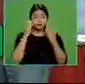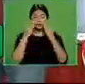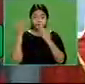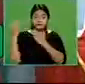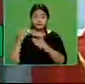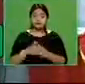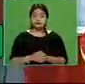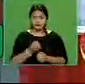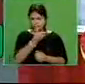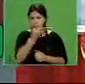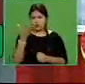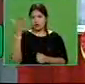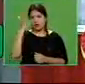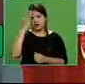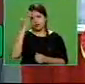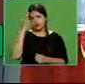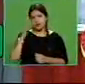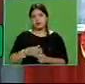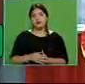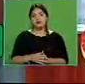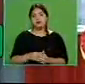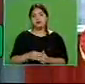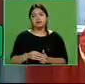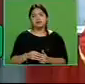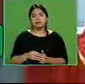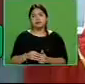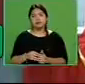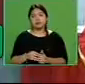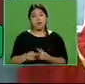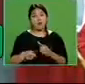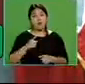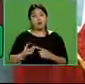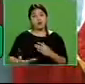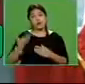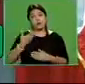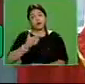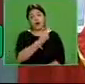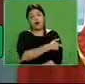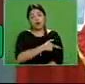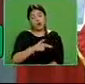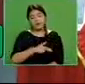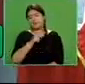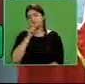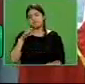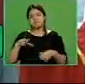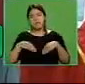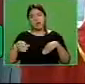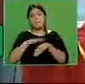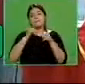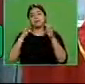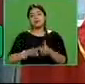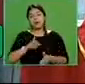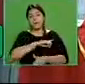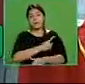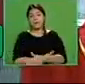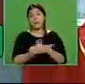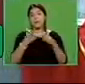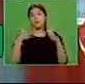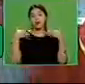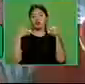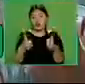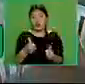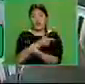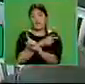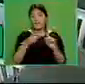Maldonado, ustedes saben, bueno, obras de una envergadura tal como el hospital lo va a asumir el Ministerio del Poder Popular para la